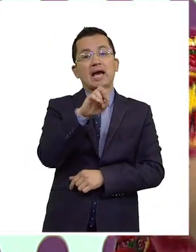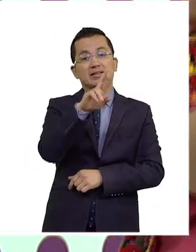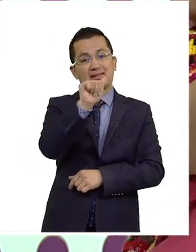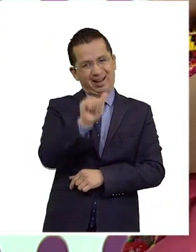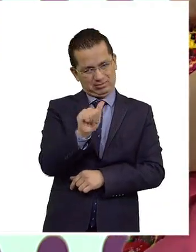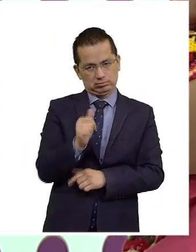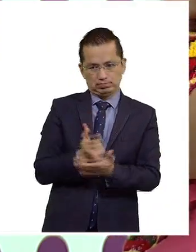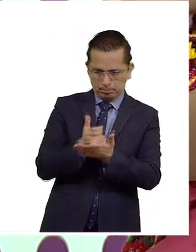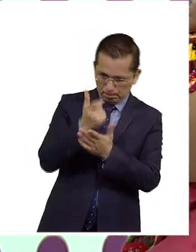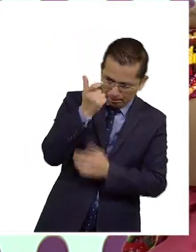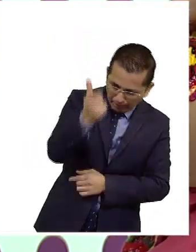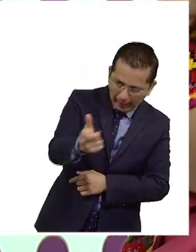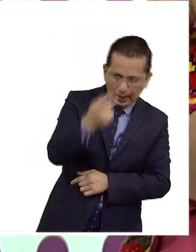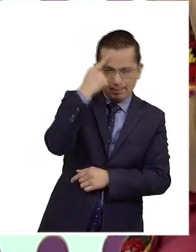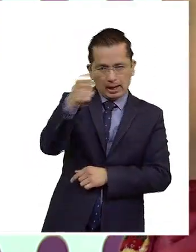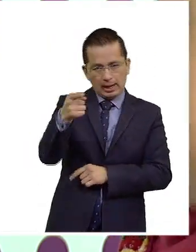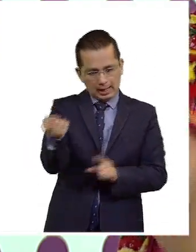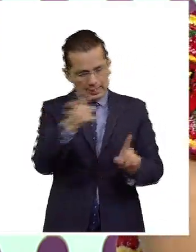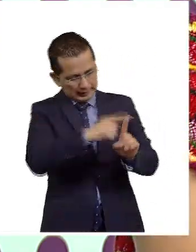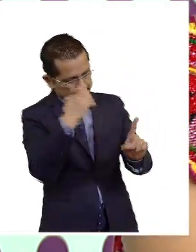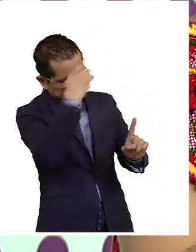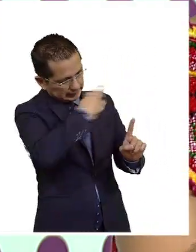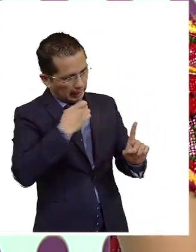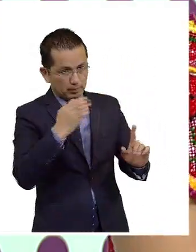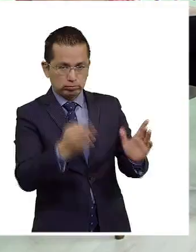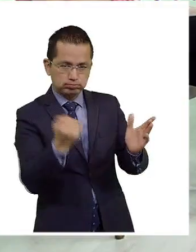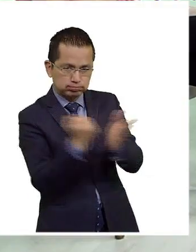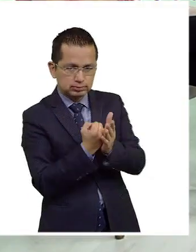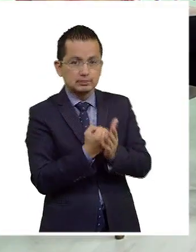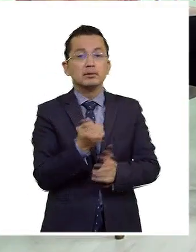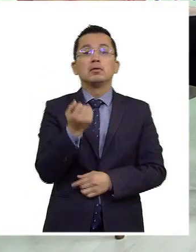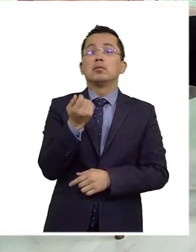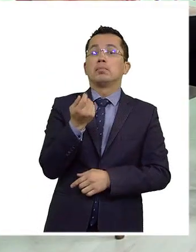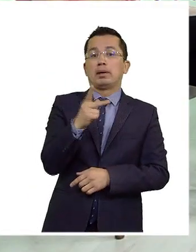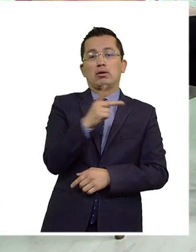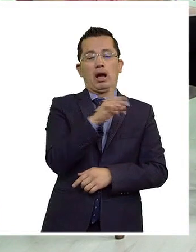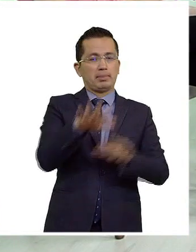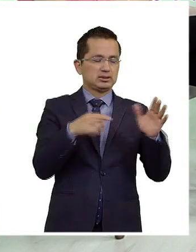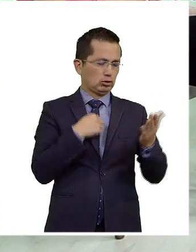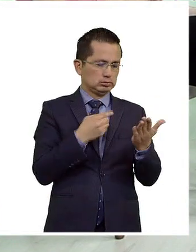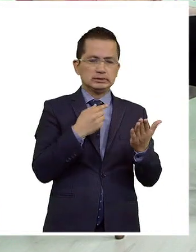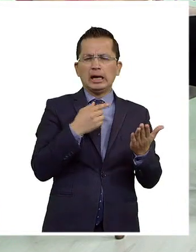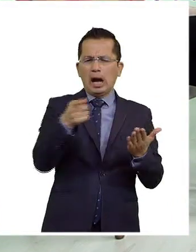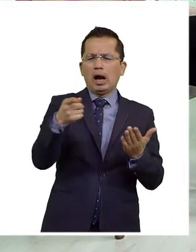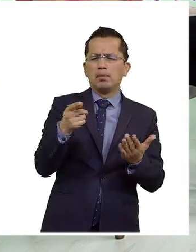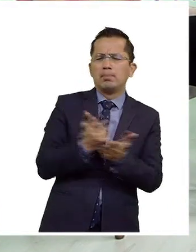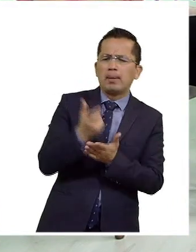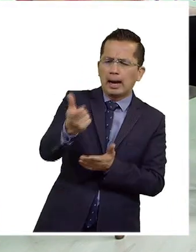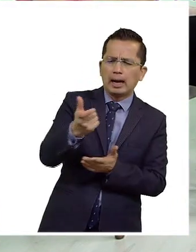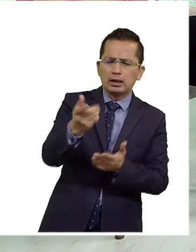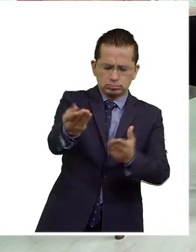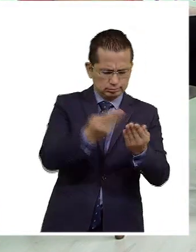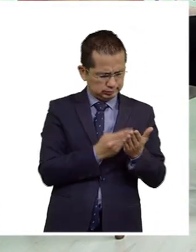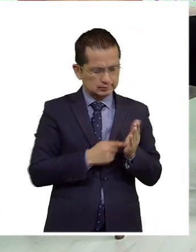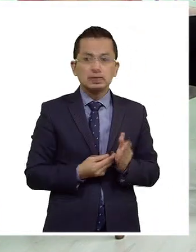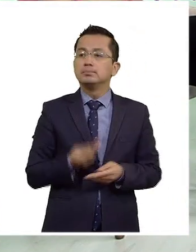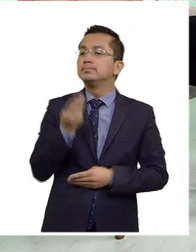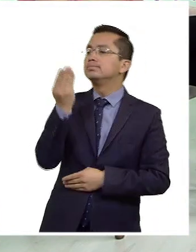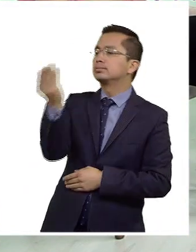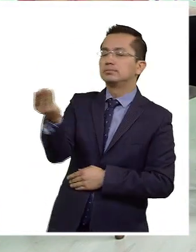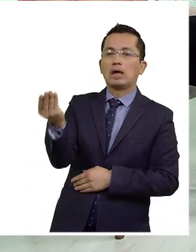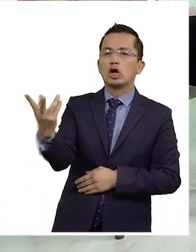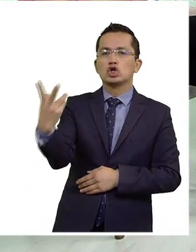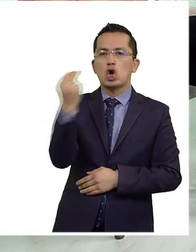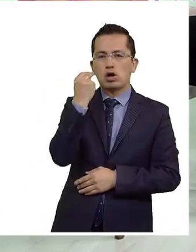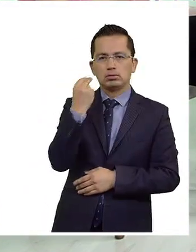además... no aceptan cualquier. Exactamente. Entonces, tú puedes llevar un dictamen y decir, no, te dicen, no, este dictamen no. Entonces, pero además no se trata de que